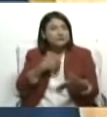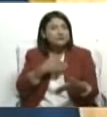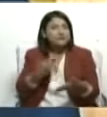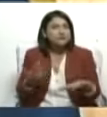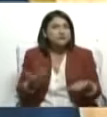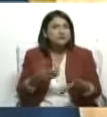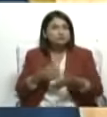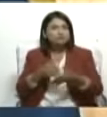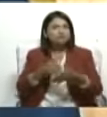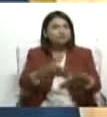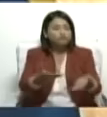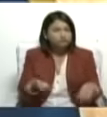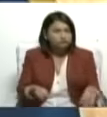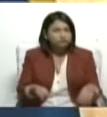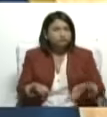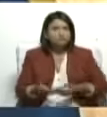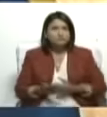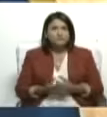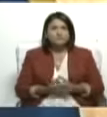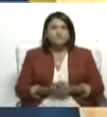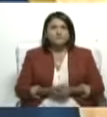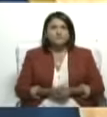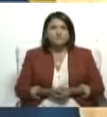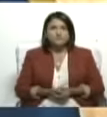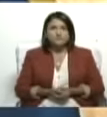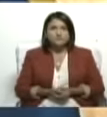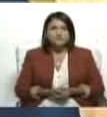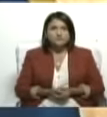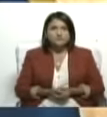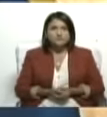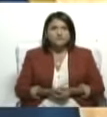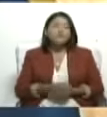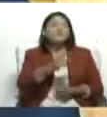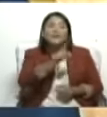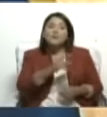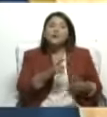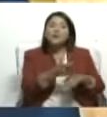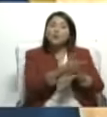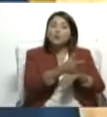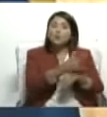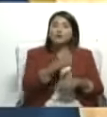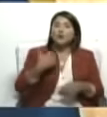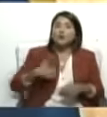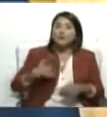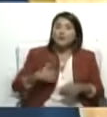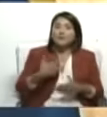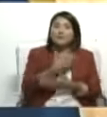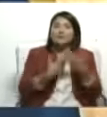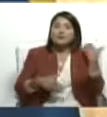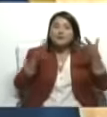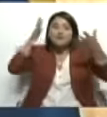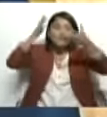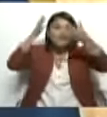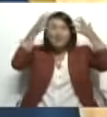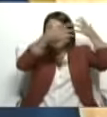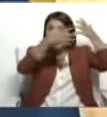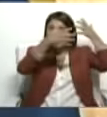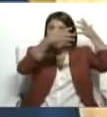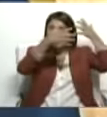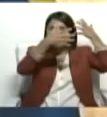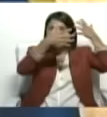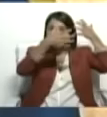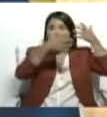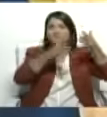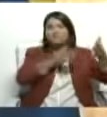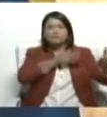y hasta dónde es capaz de llegar el gobierno de Argentina del señor Milei, quien ha violado todas